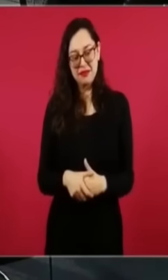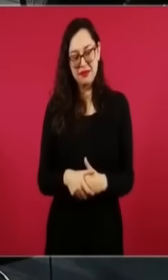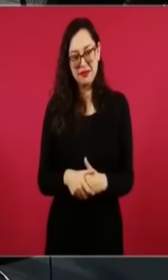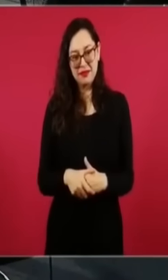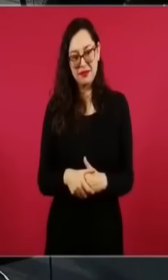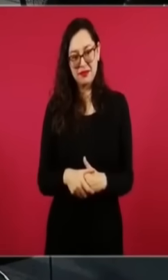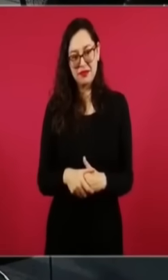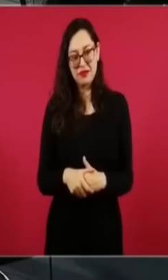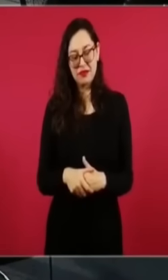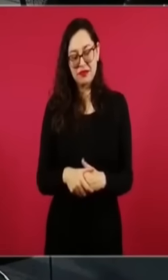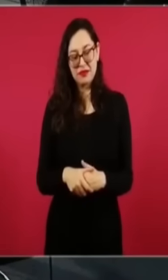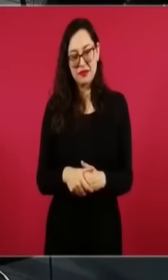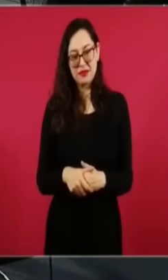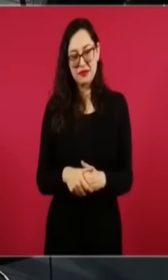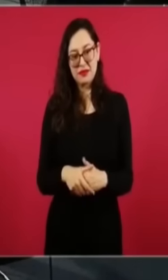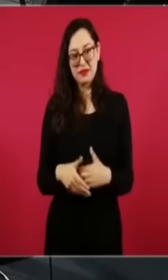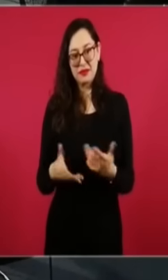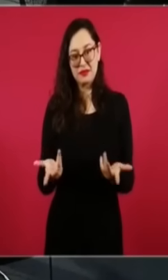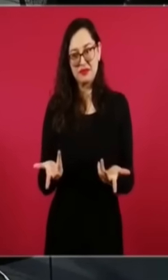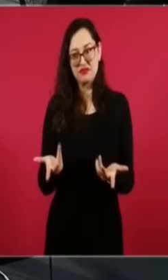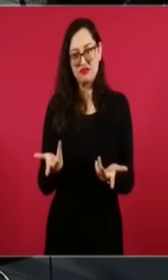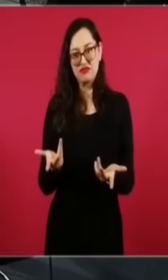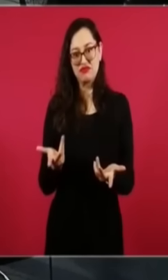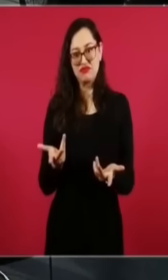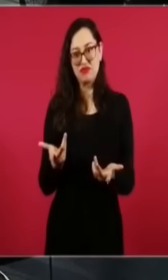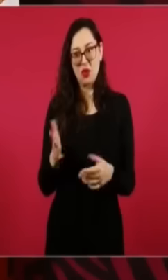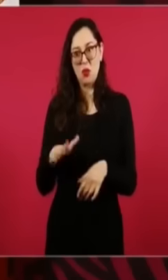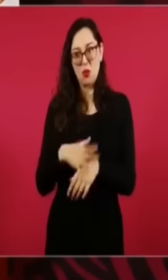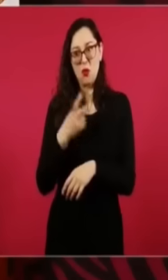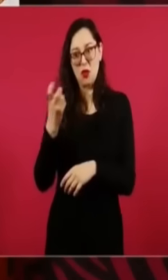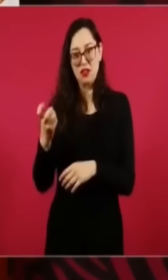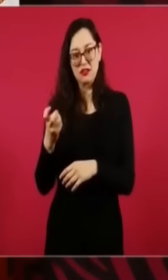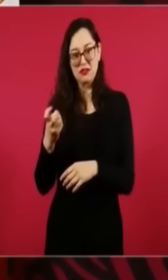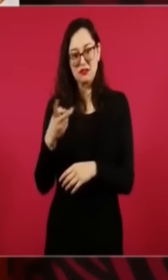lower, le llevara a una proporción